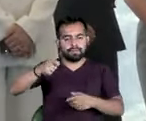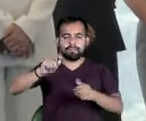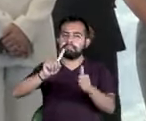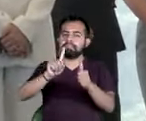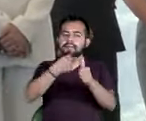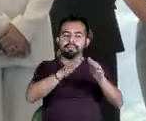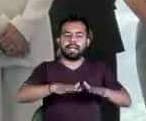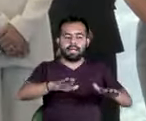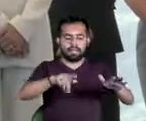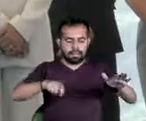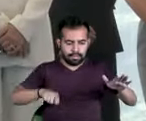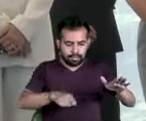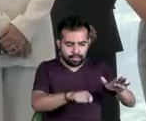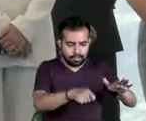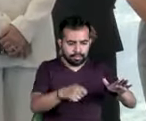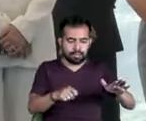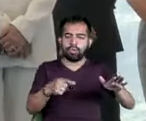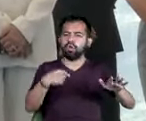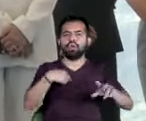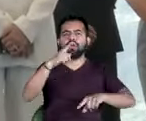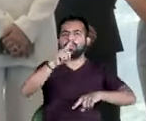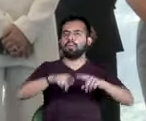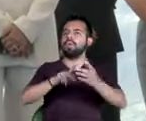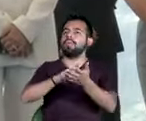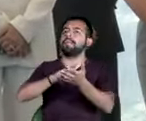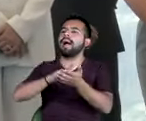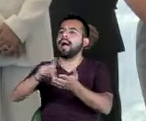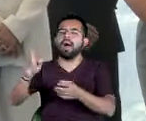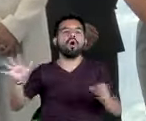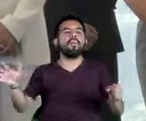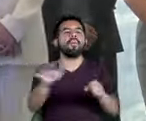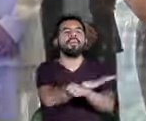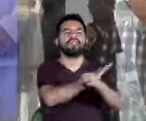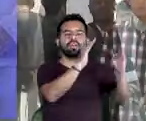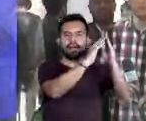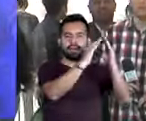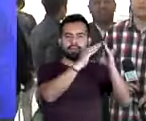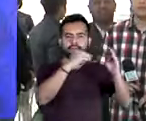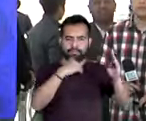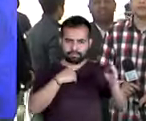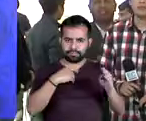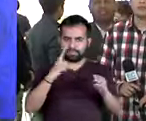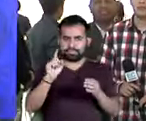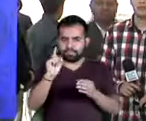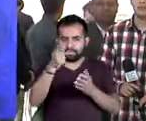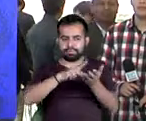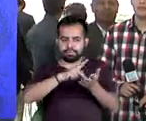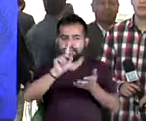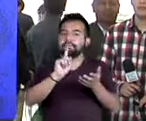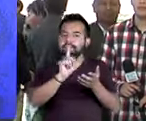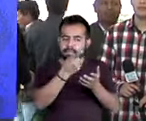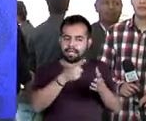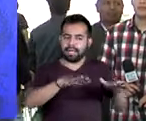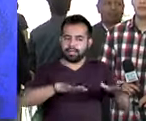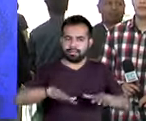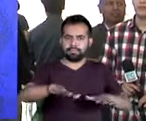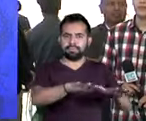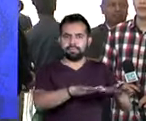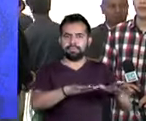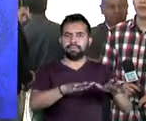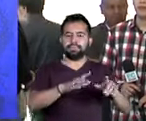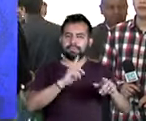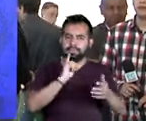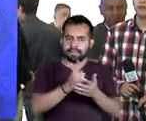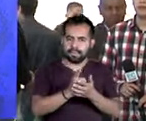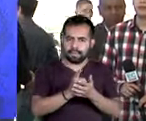puedo cobrarle a la persona a la que le estoy limpiando la casa la limpieza total, pues tengo que cobrarle del primer piso. Pero aquí vamos a tener que pagar de la limpieza